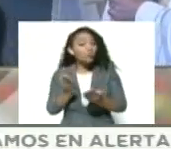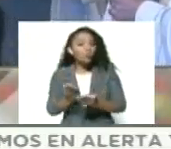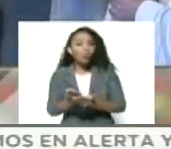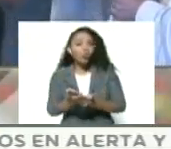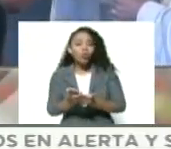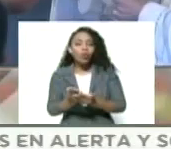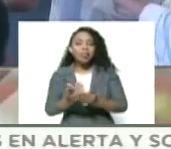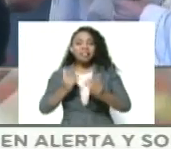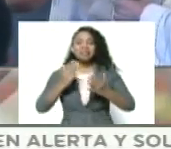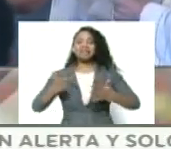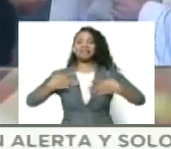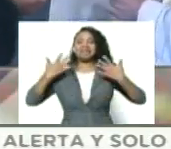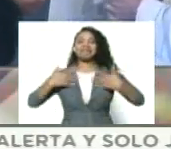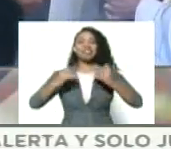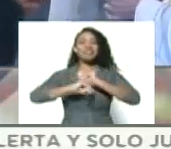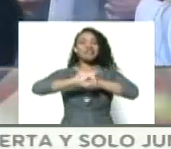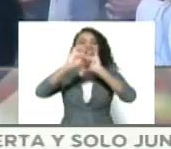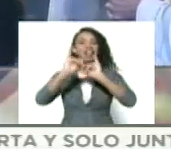feliz